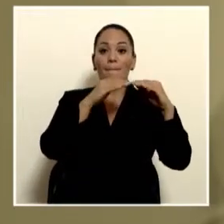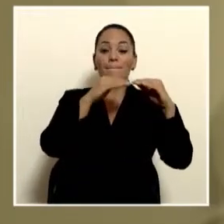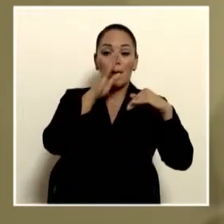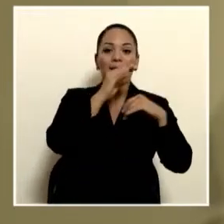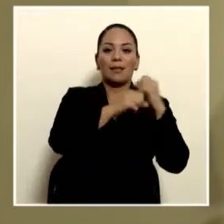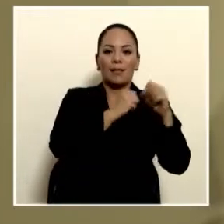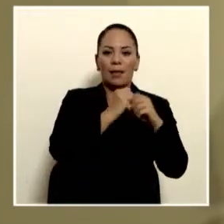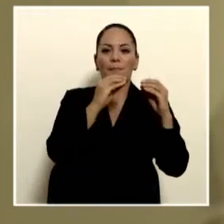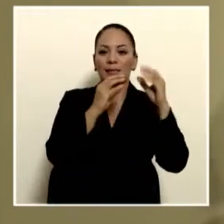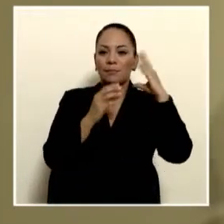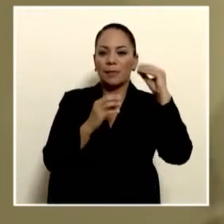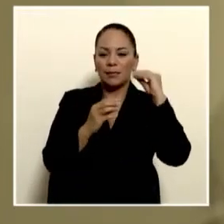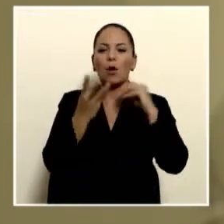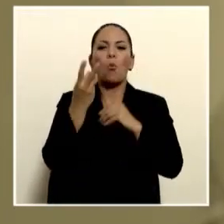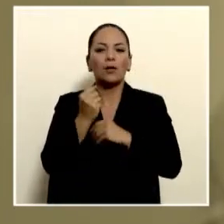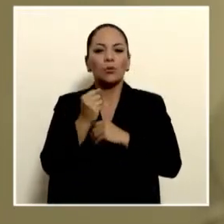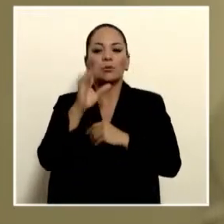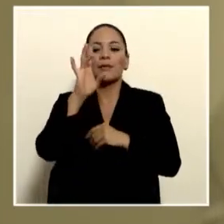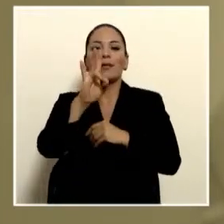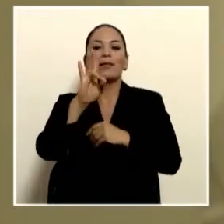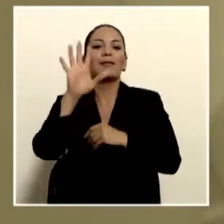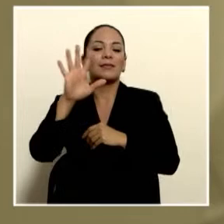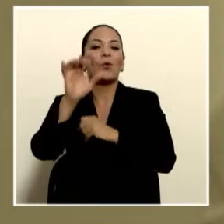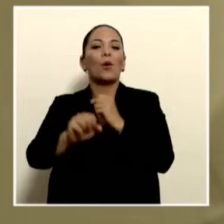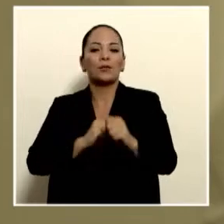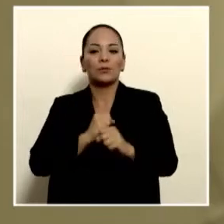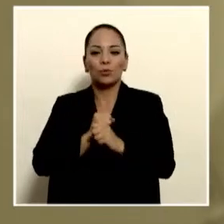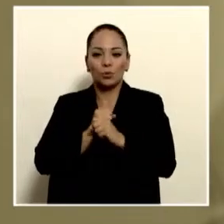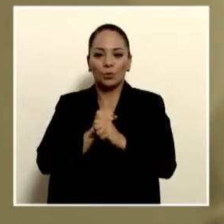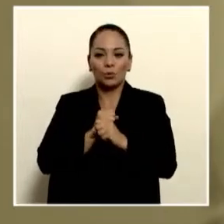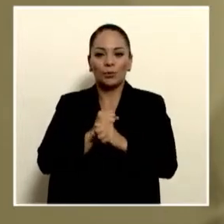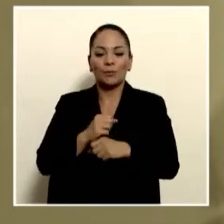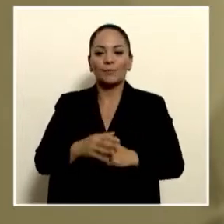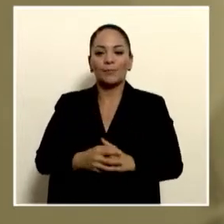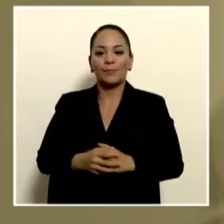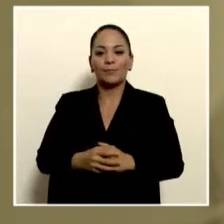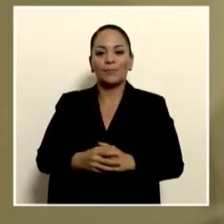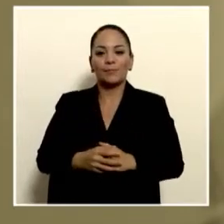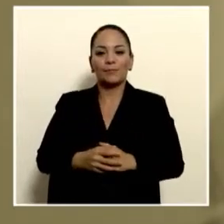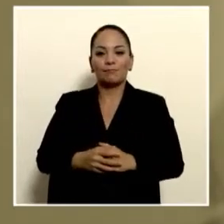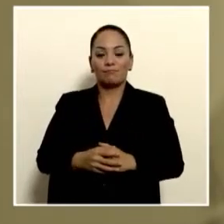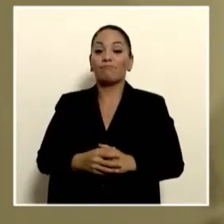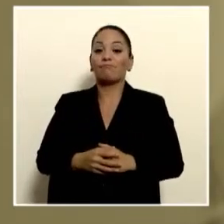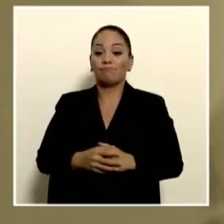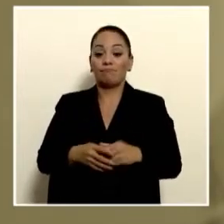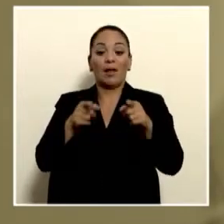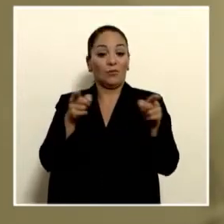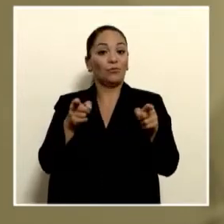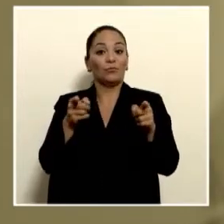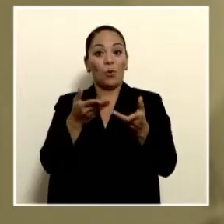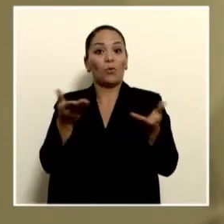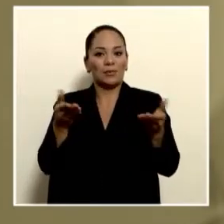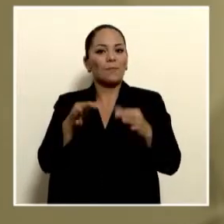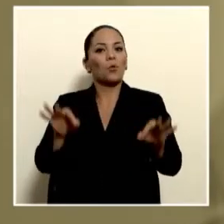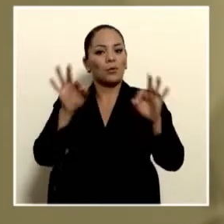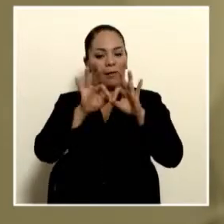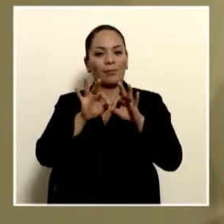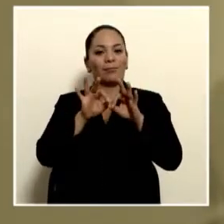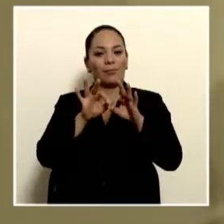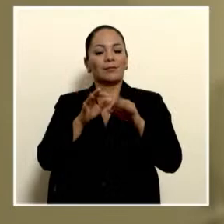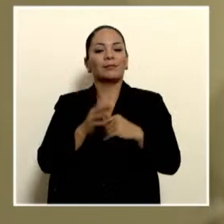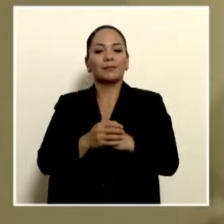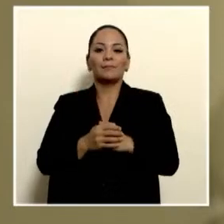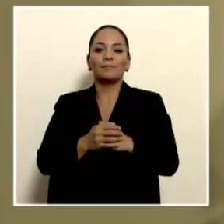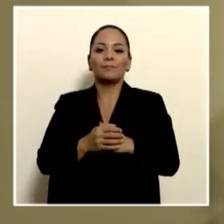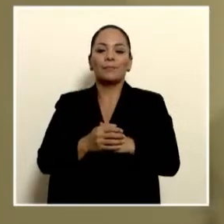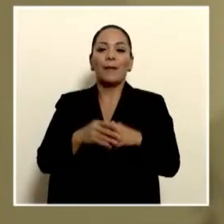mayor experiencia tiene 75 años. Todo eso hay que valorarlo. A mí me escribe